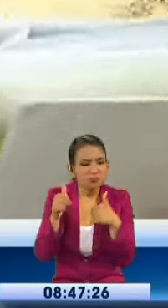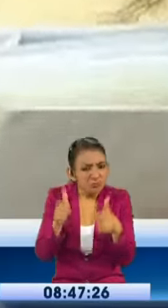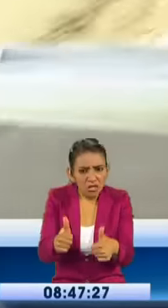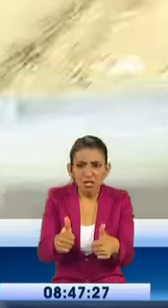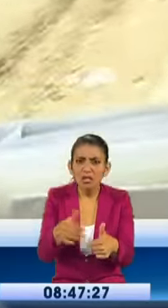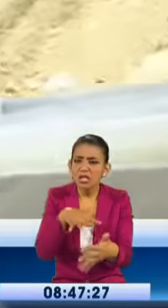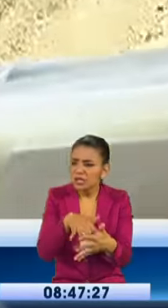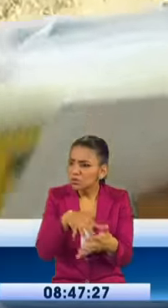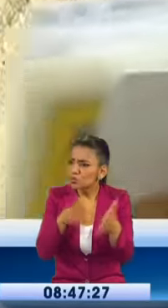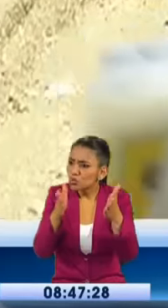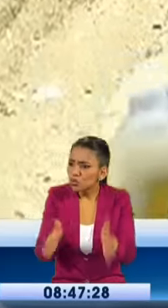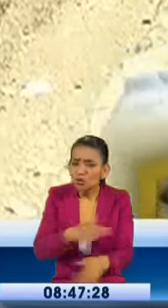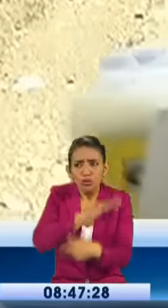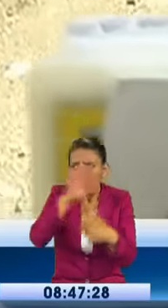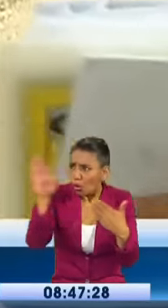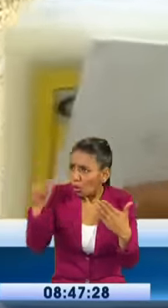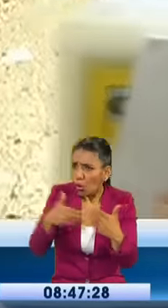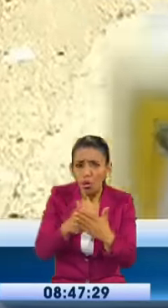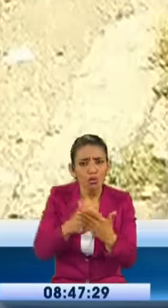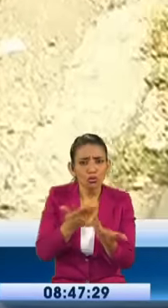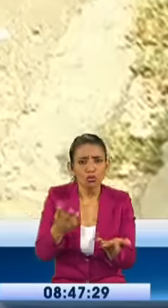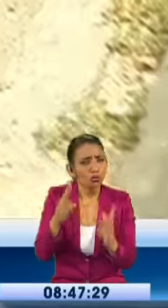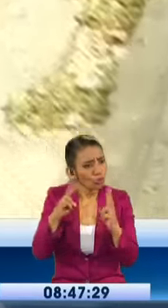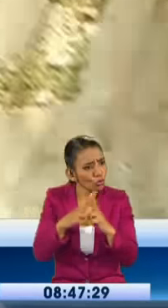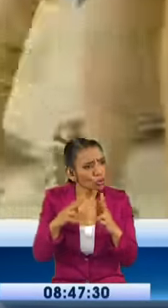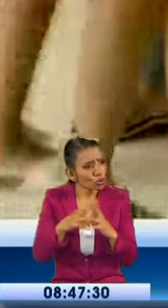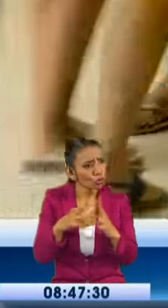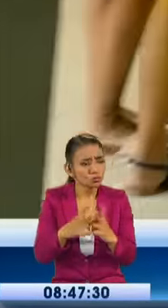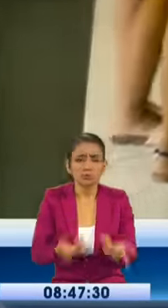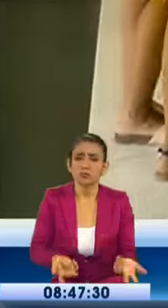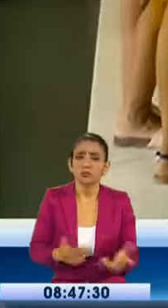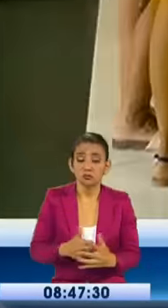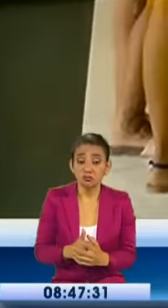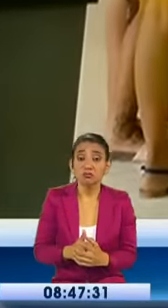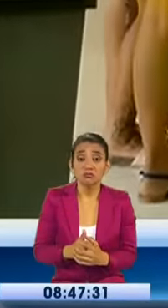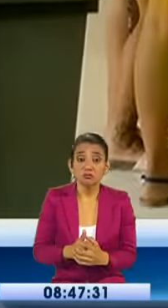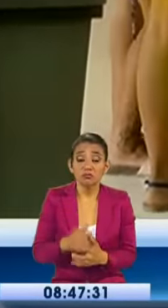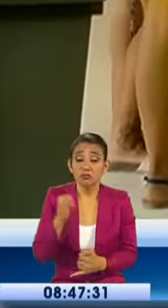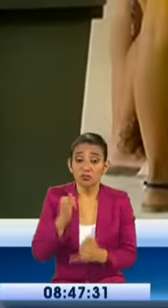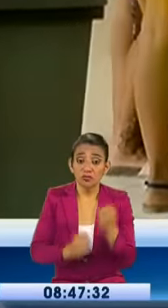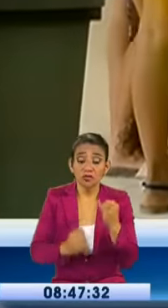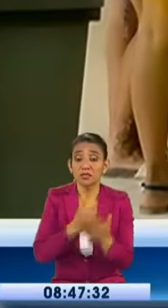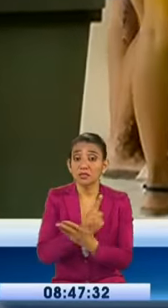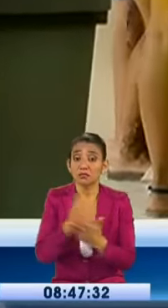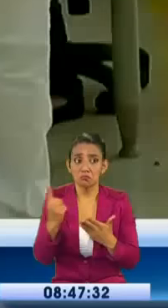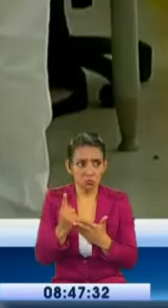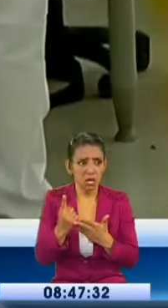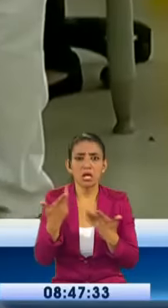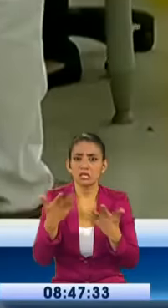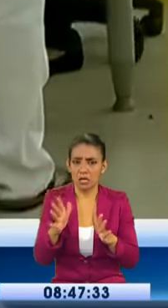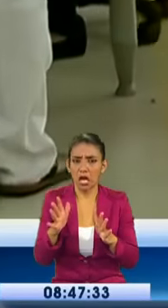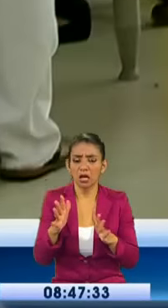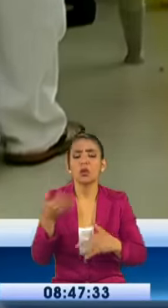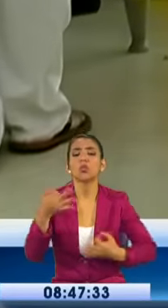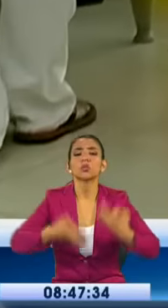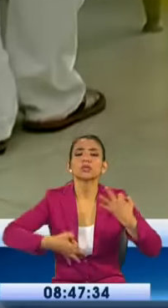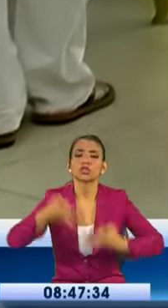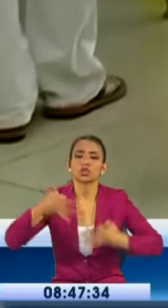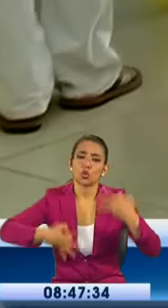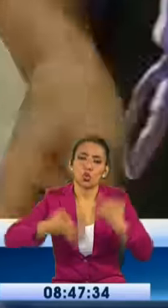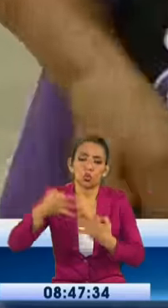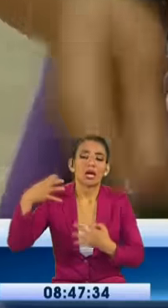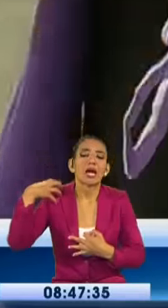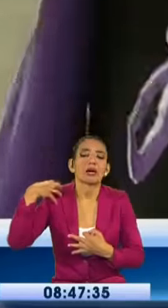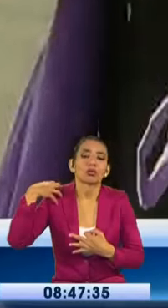estudiante, aquí todo el mundo, ahí está él, todo el mundo lo conoce. Y agrega que este fin de semana se llevó a cabo la audiencia de formulación de